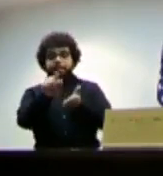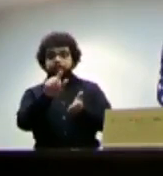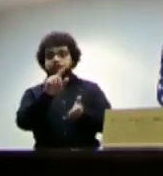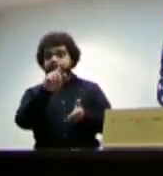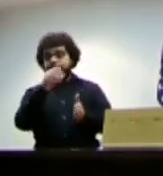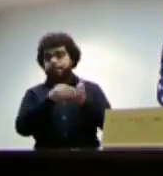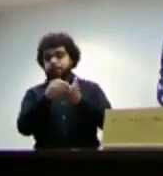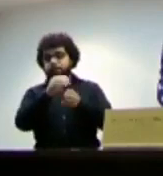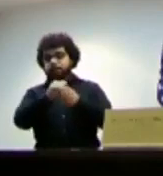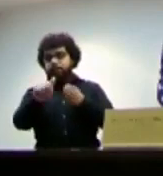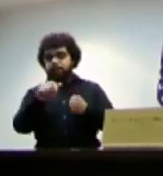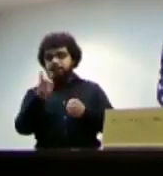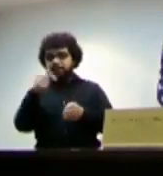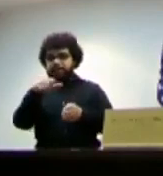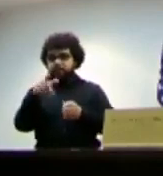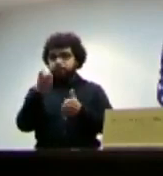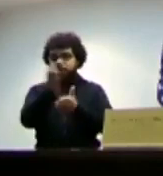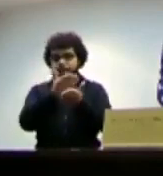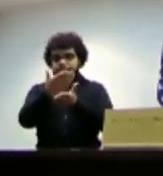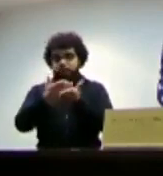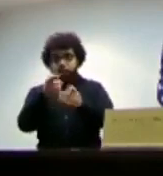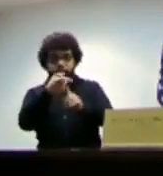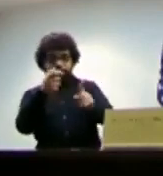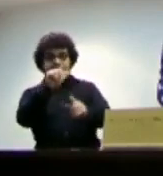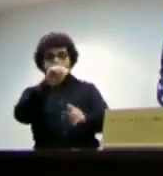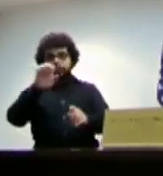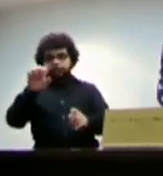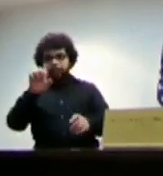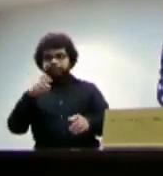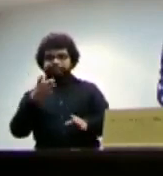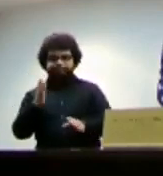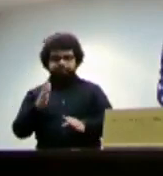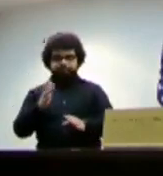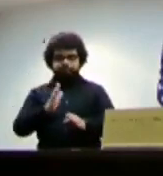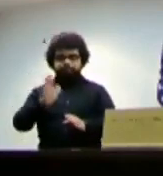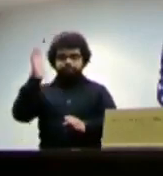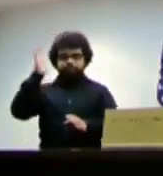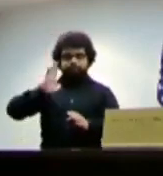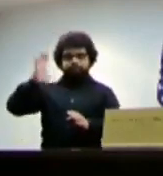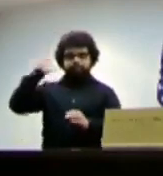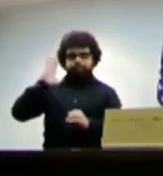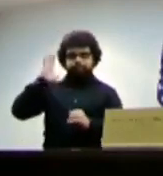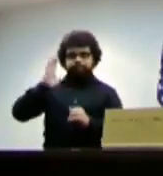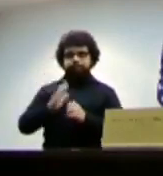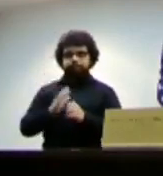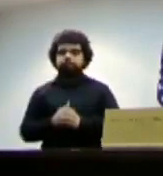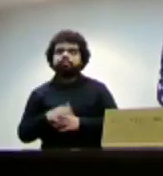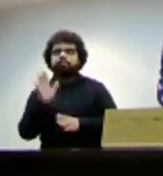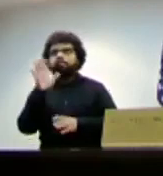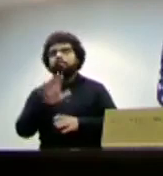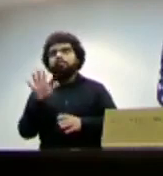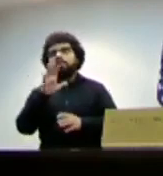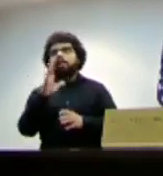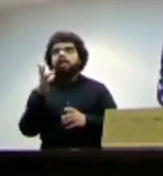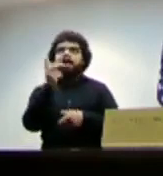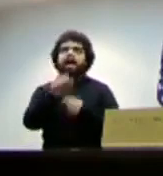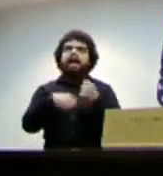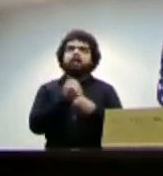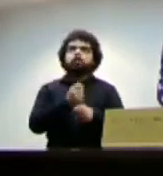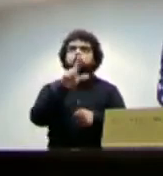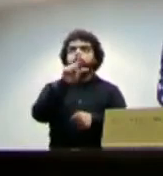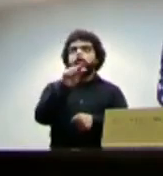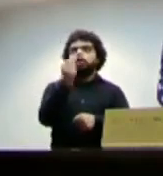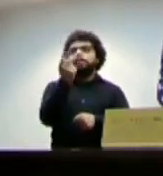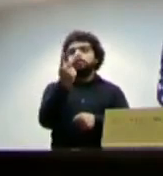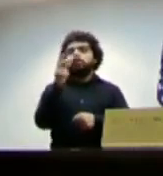fondos que salen del presupuesto de la autoridad en el pasado. Vámonos al 2012, 2013,